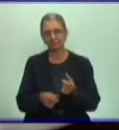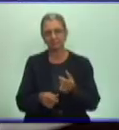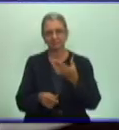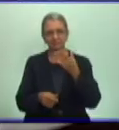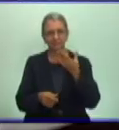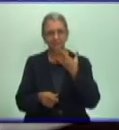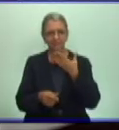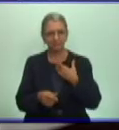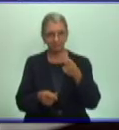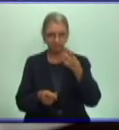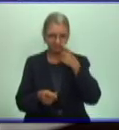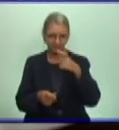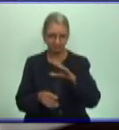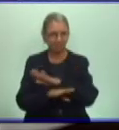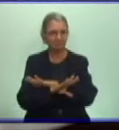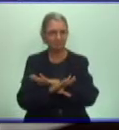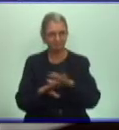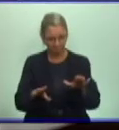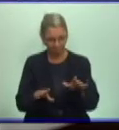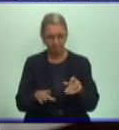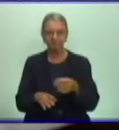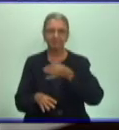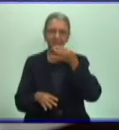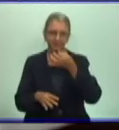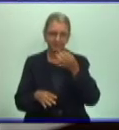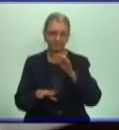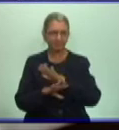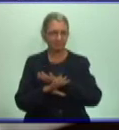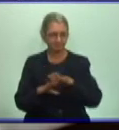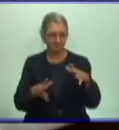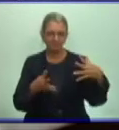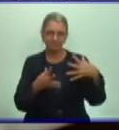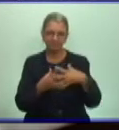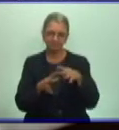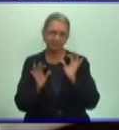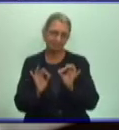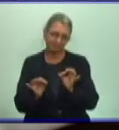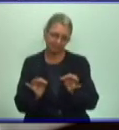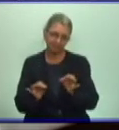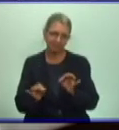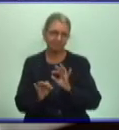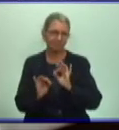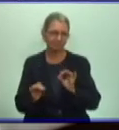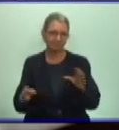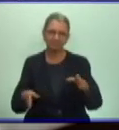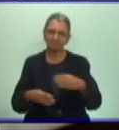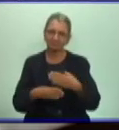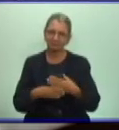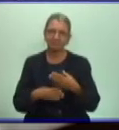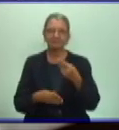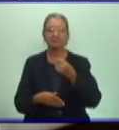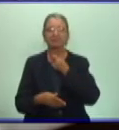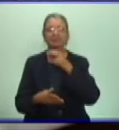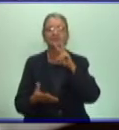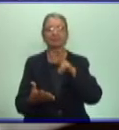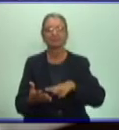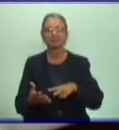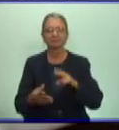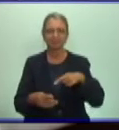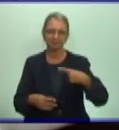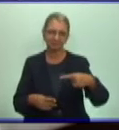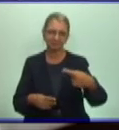fue lo que explicamos sí. Ahora reciente. Tiene mucha relación, es igual, cierra con las evaluaciones sistemáticas que